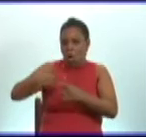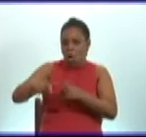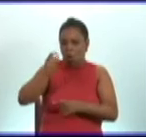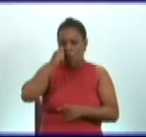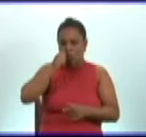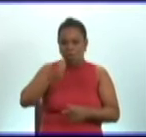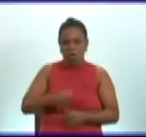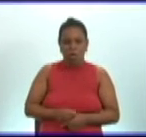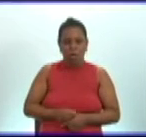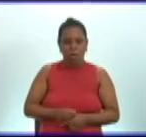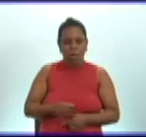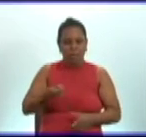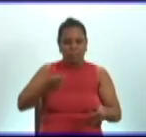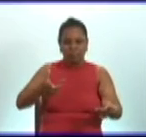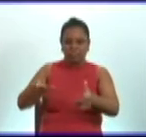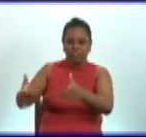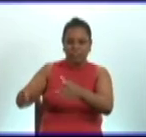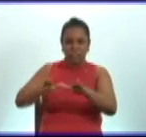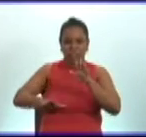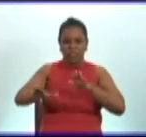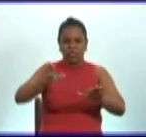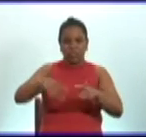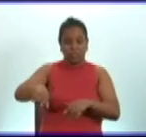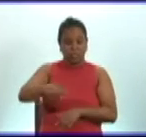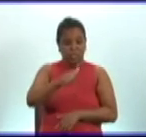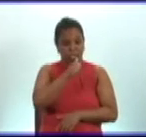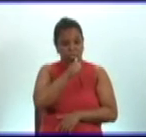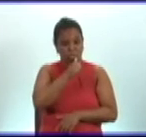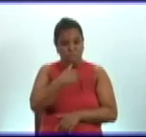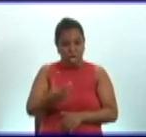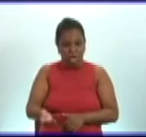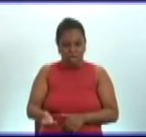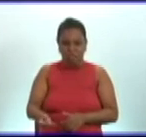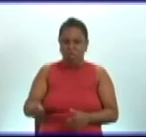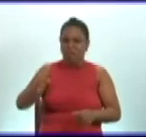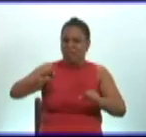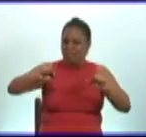qué? ¿Ustedes están dudando de aplicar condenas más severas?